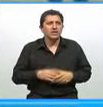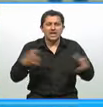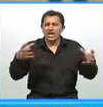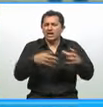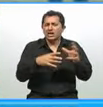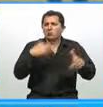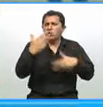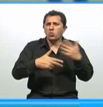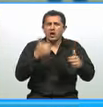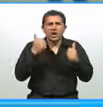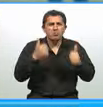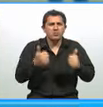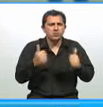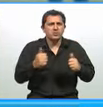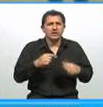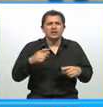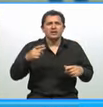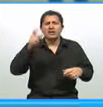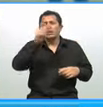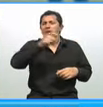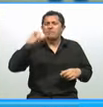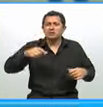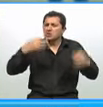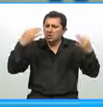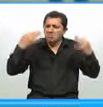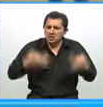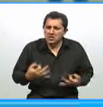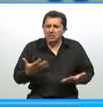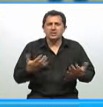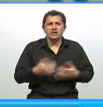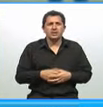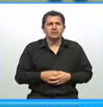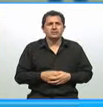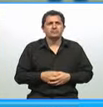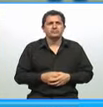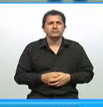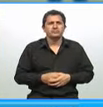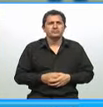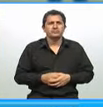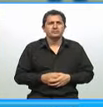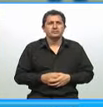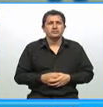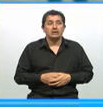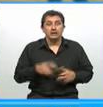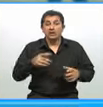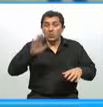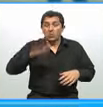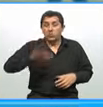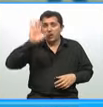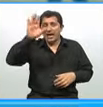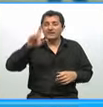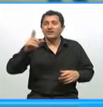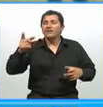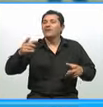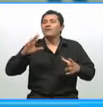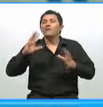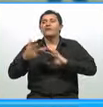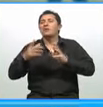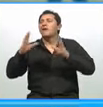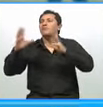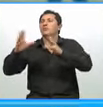jugado muy bien, la respuesta de la gente ha sido bárbara, el comportamiento ha sido muy bueno, que eso a veces es todo un tema en el básquet, porque el público que viene acostumbrado al fútbol por ahí